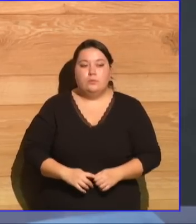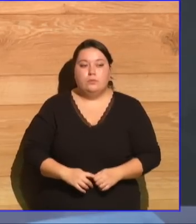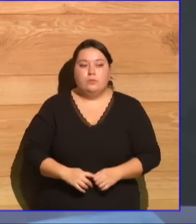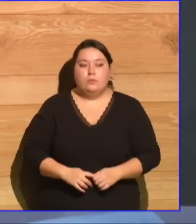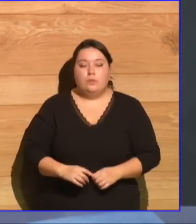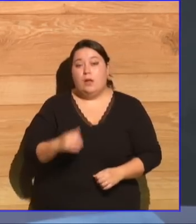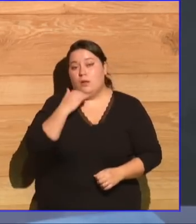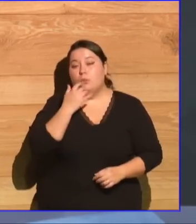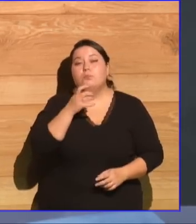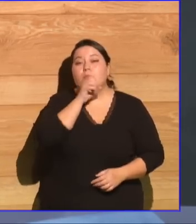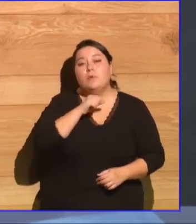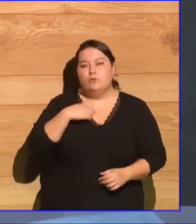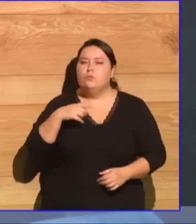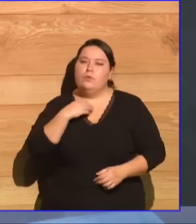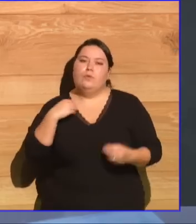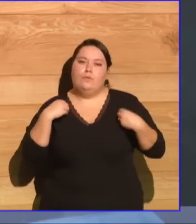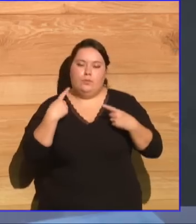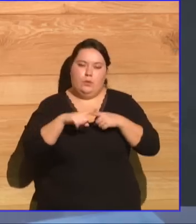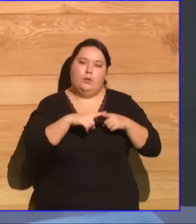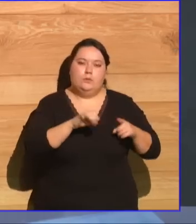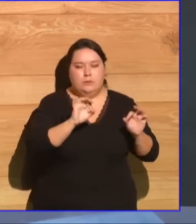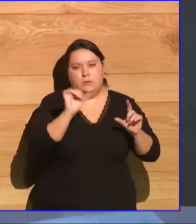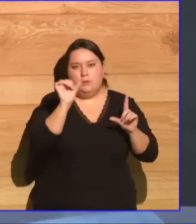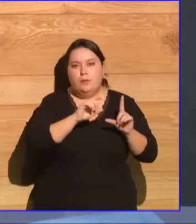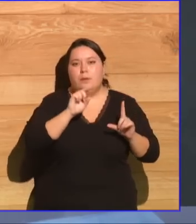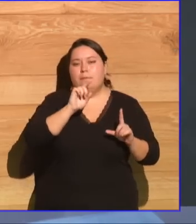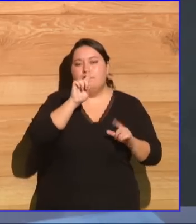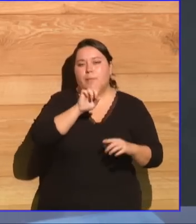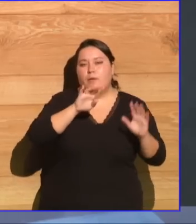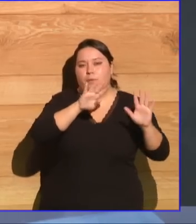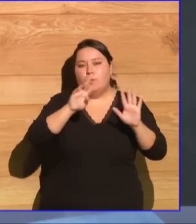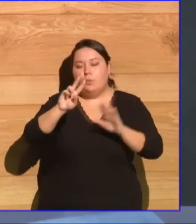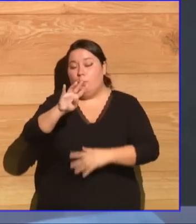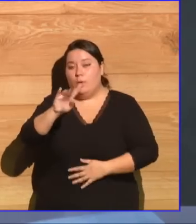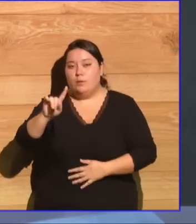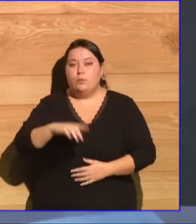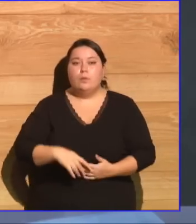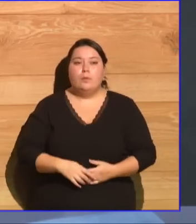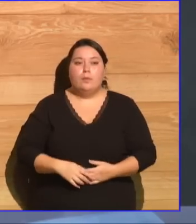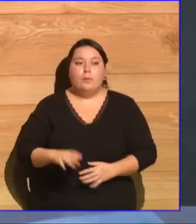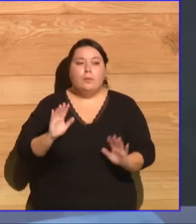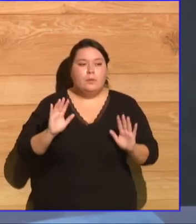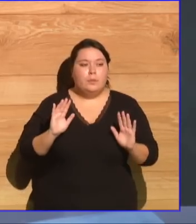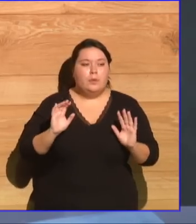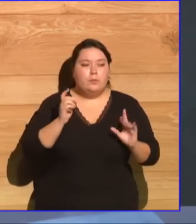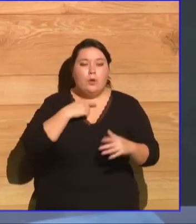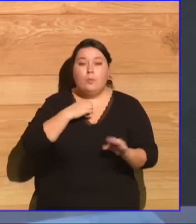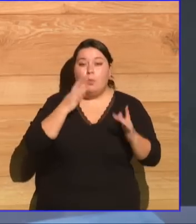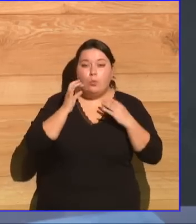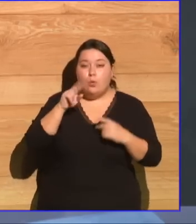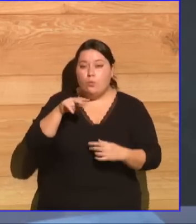cosas maravillosas. Yo disfruto muchísimas cosas de 1941, pero aunque no haya hecho nunca una comedia